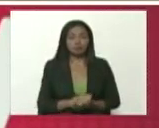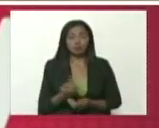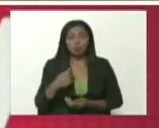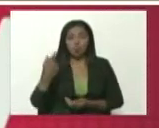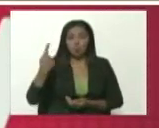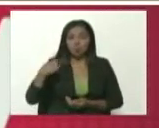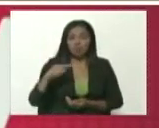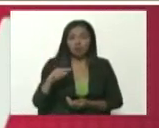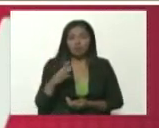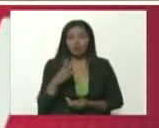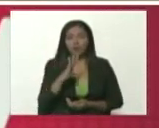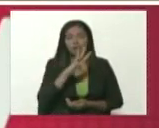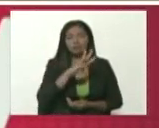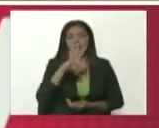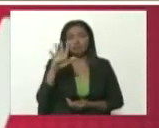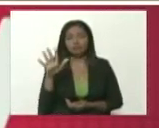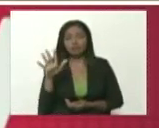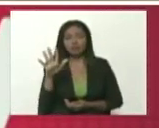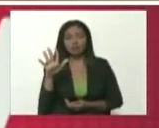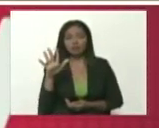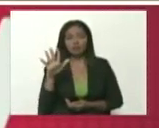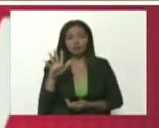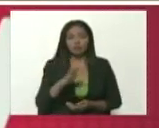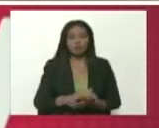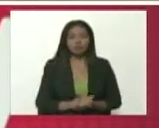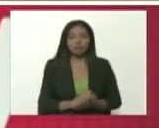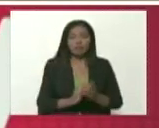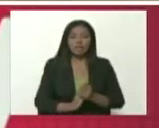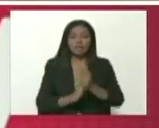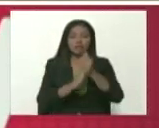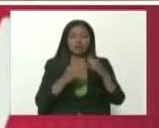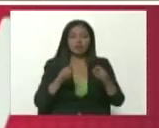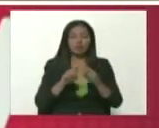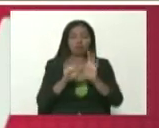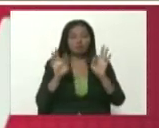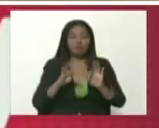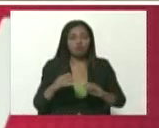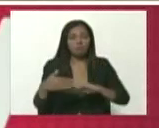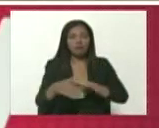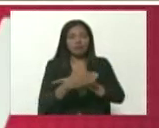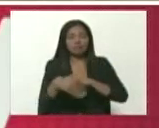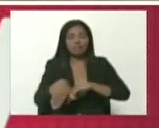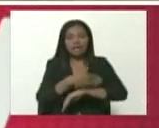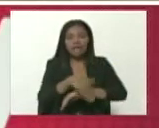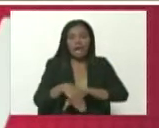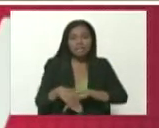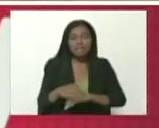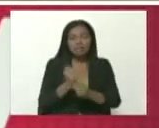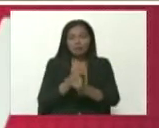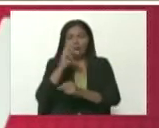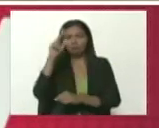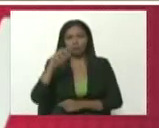tenemos 45 líderes de calles que trabajan día a día.